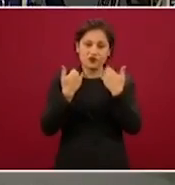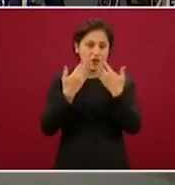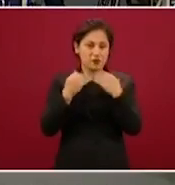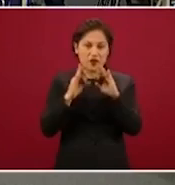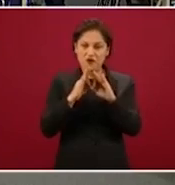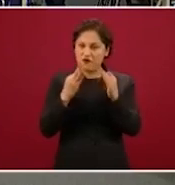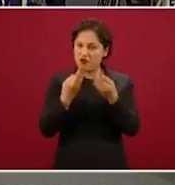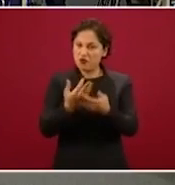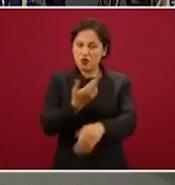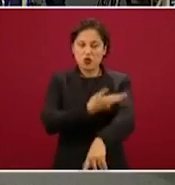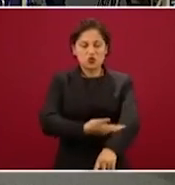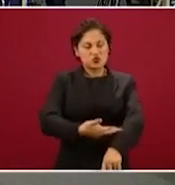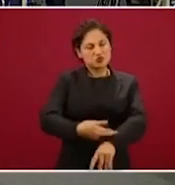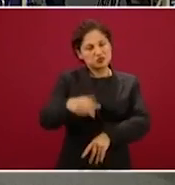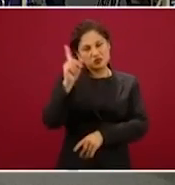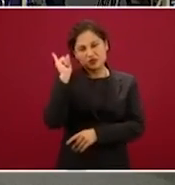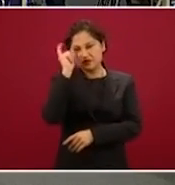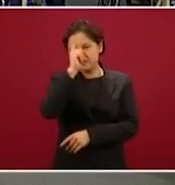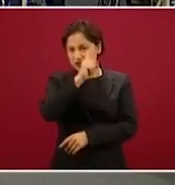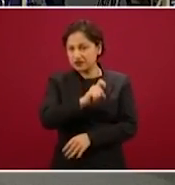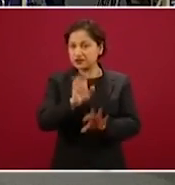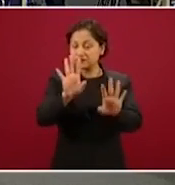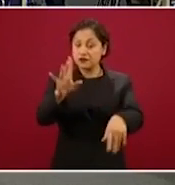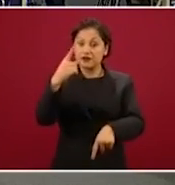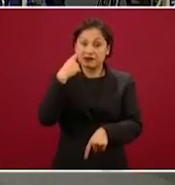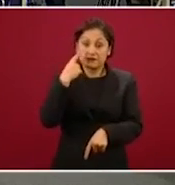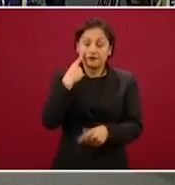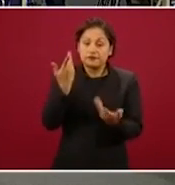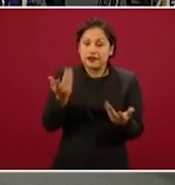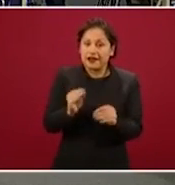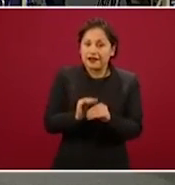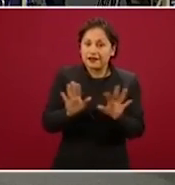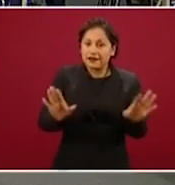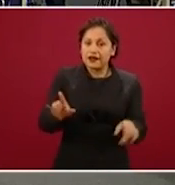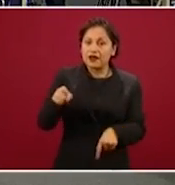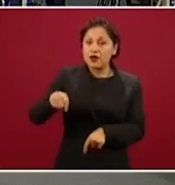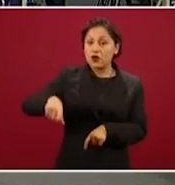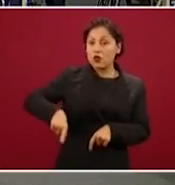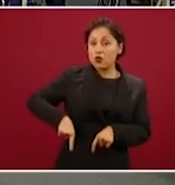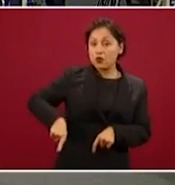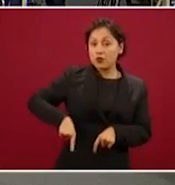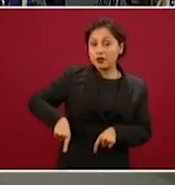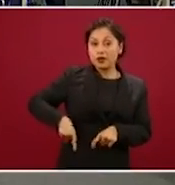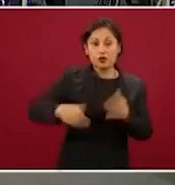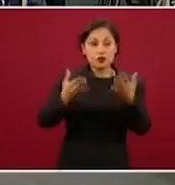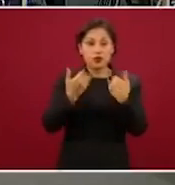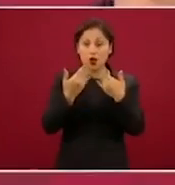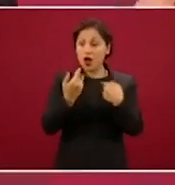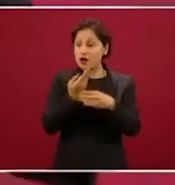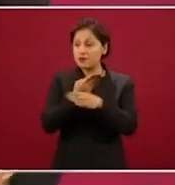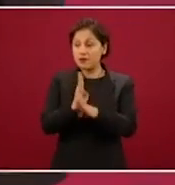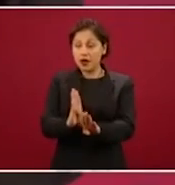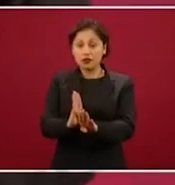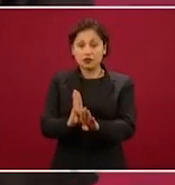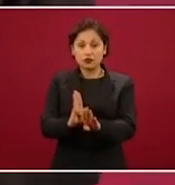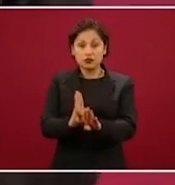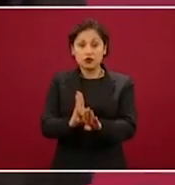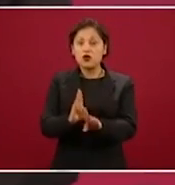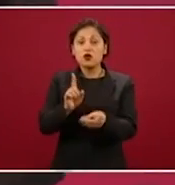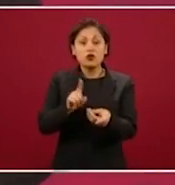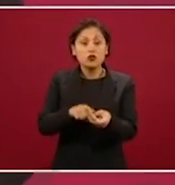Tan es así que por eso no hay sucursales bancarias en la mayoría del